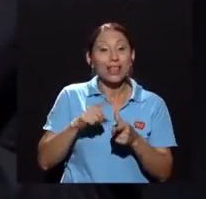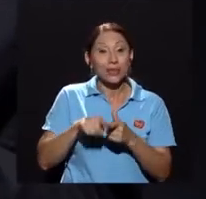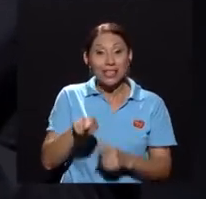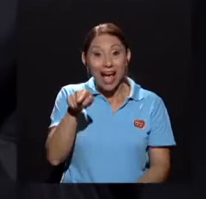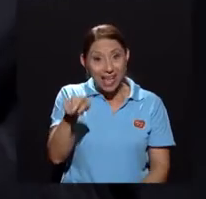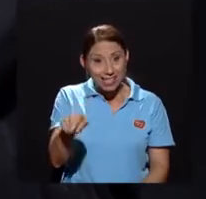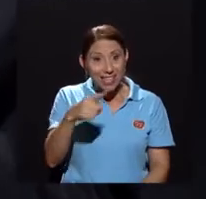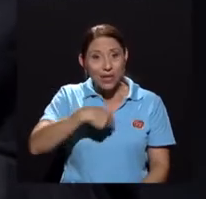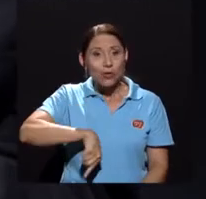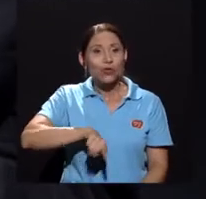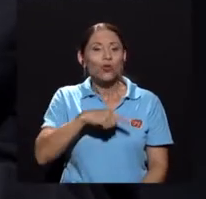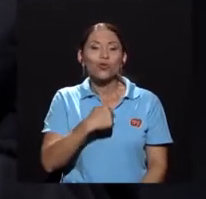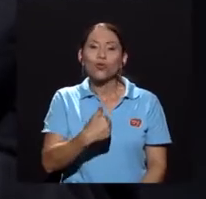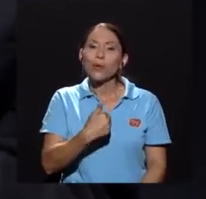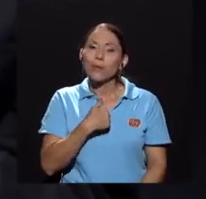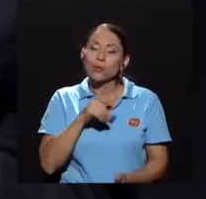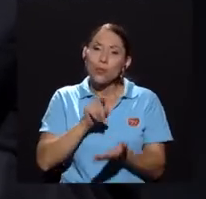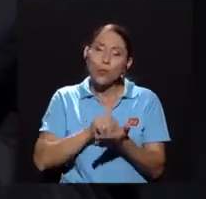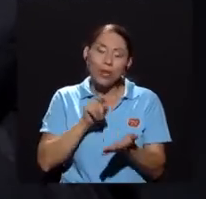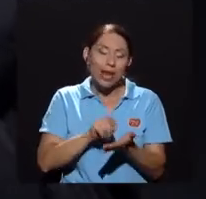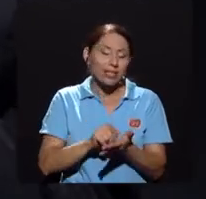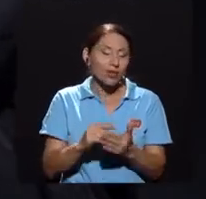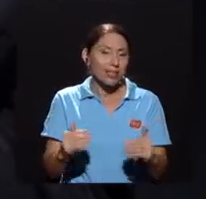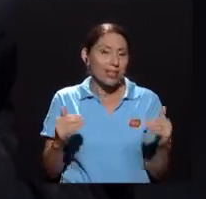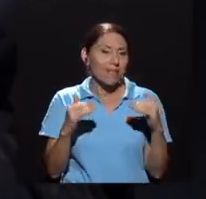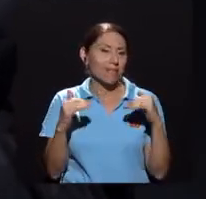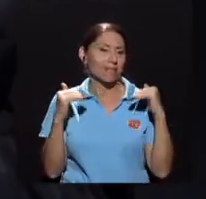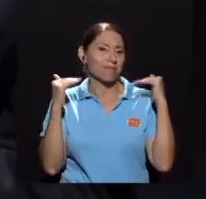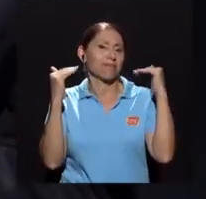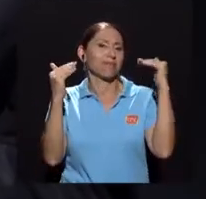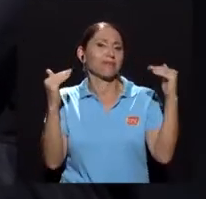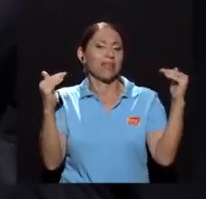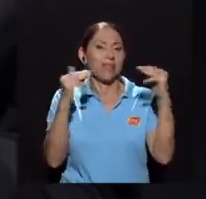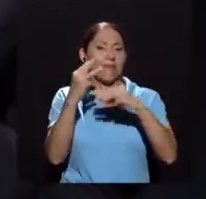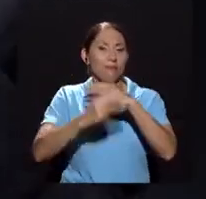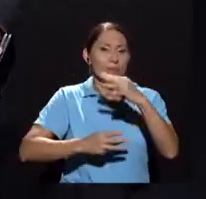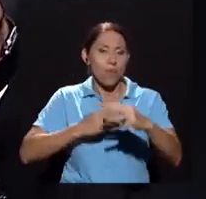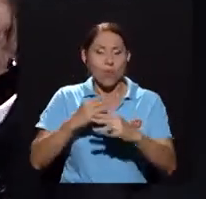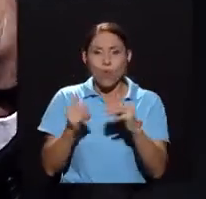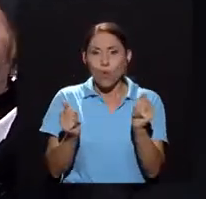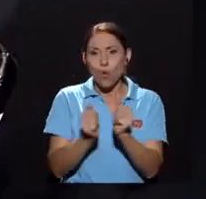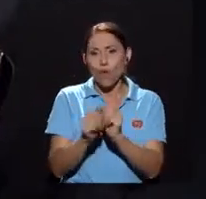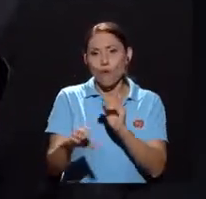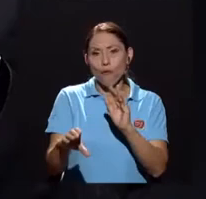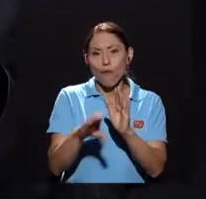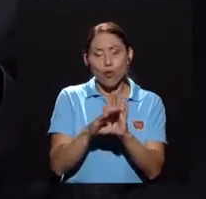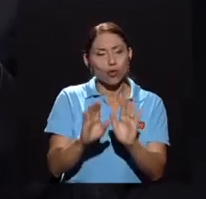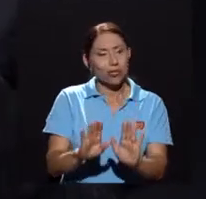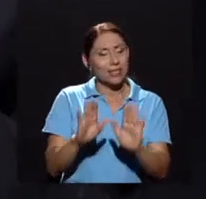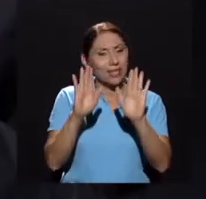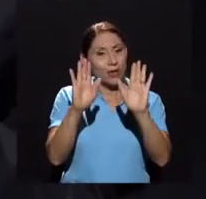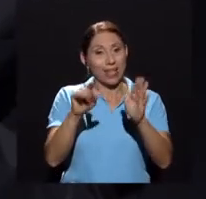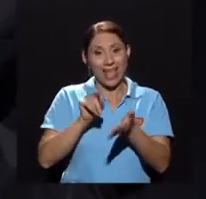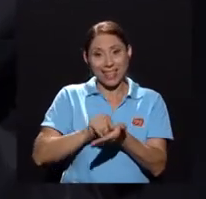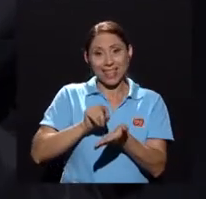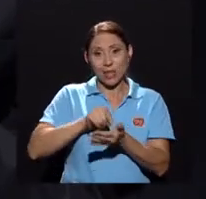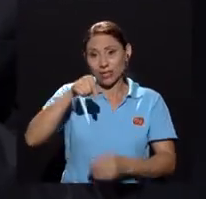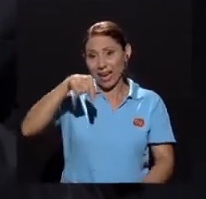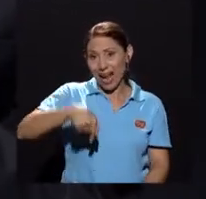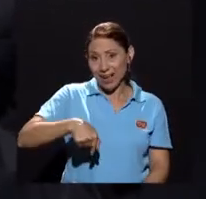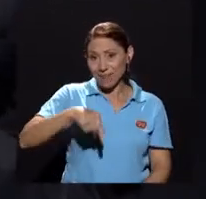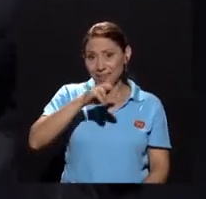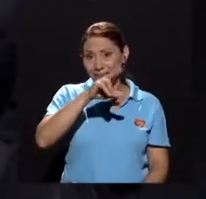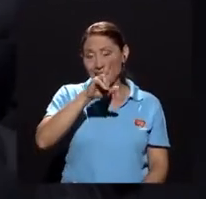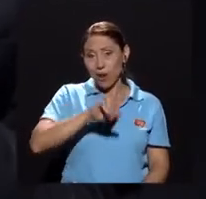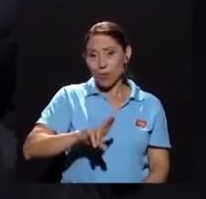publicaciones de primer mundo con fotos extraordinarias forma editados aquí en la universidad de costa rica en